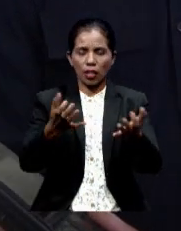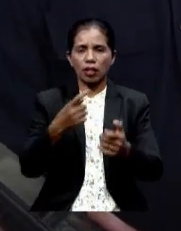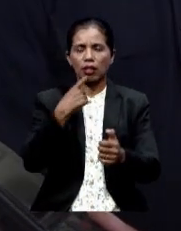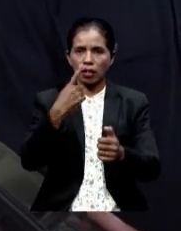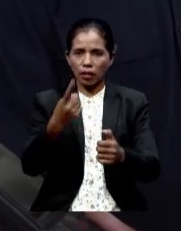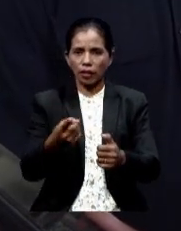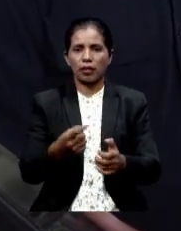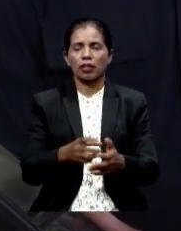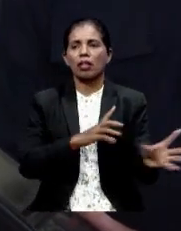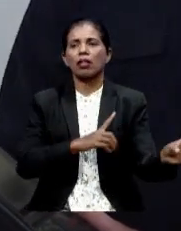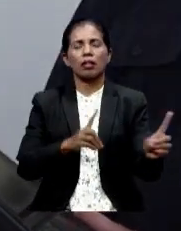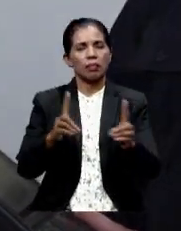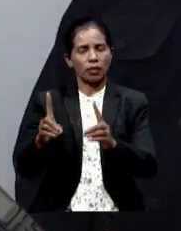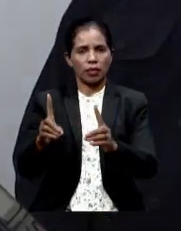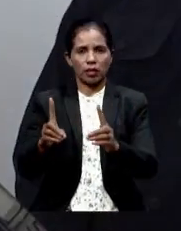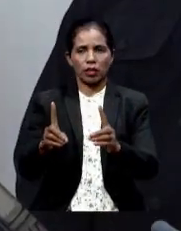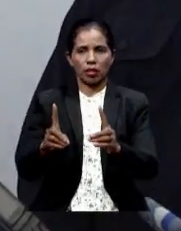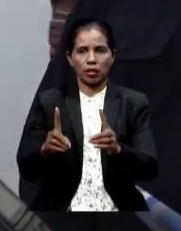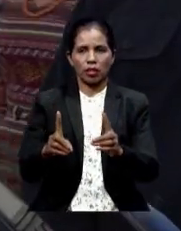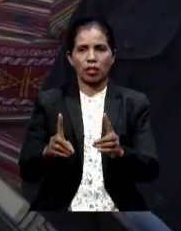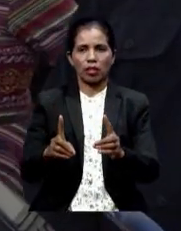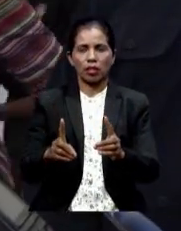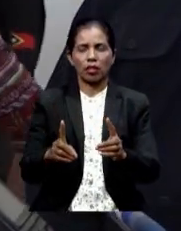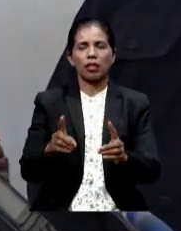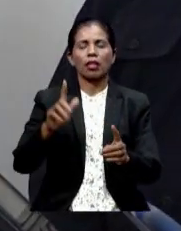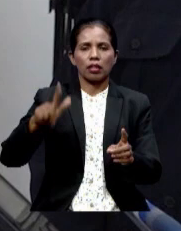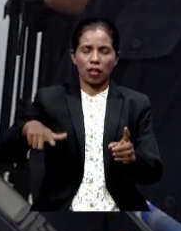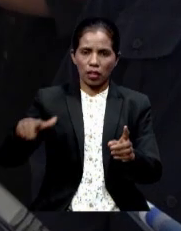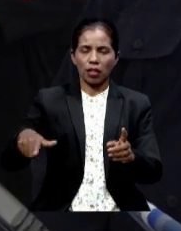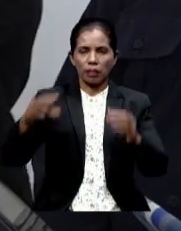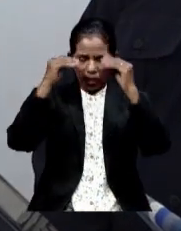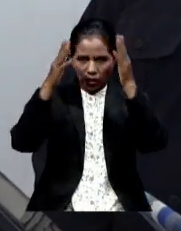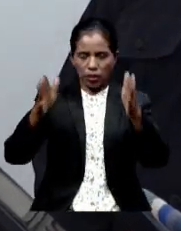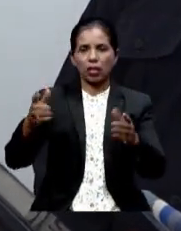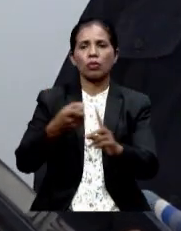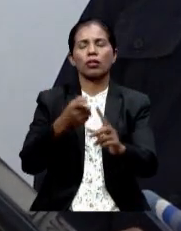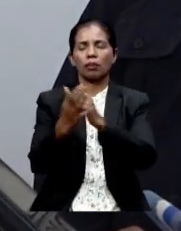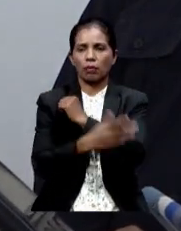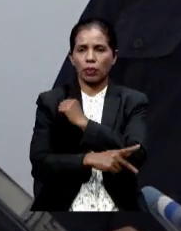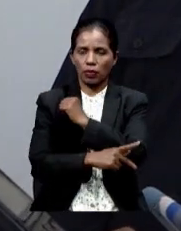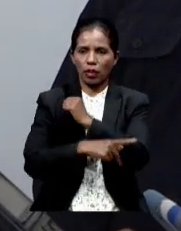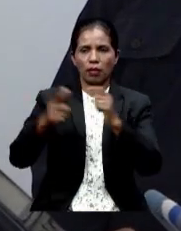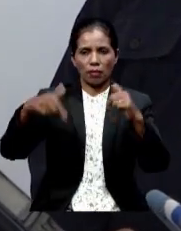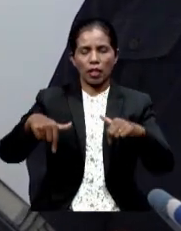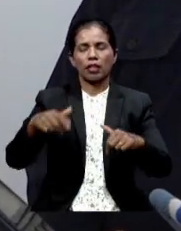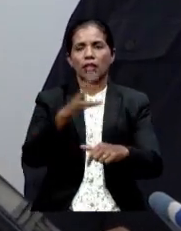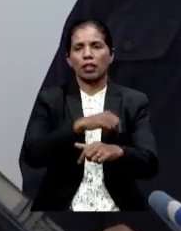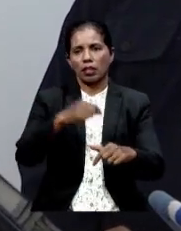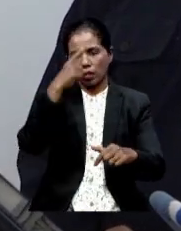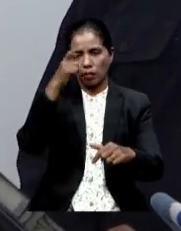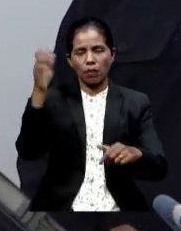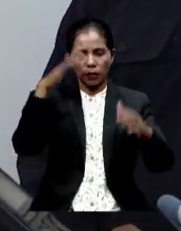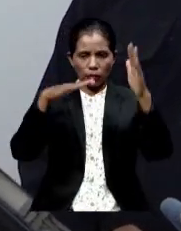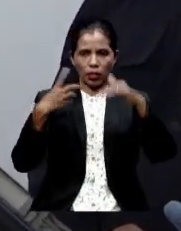geral ninia implementação ninia ankata atrasos de professor sira mai ne mos problema ida tamba ita tendecer